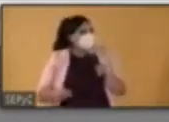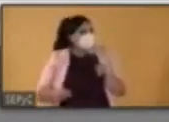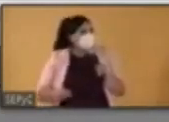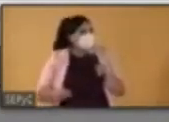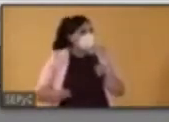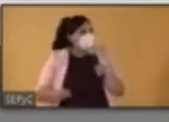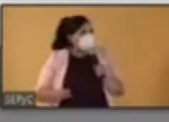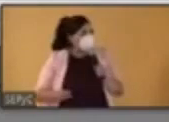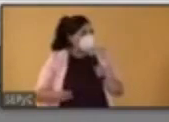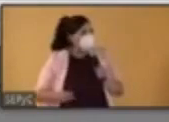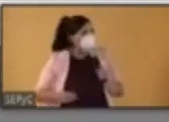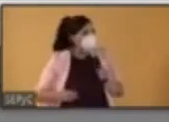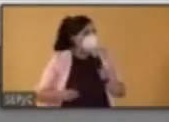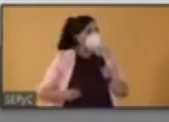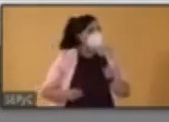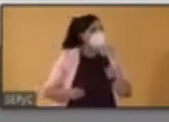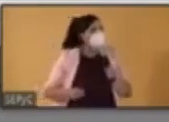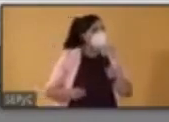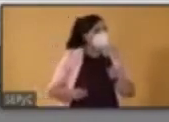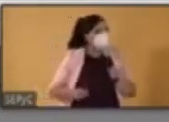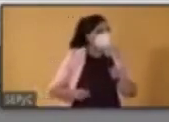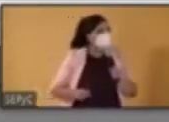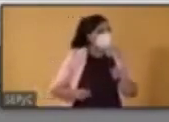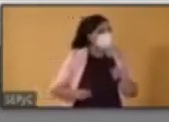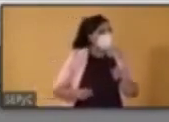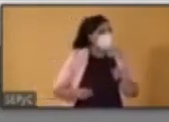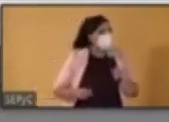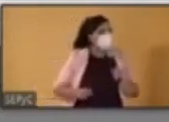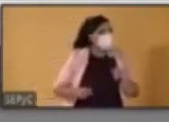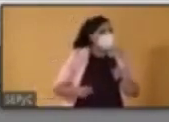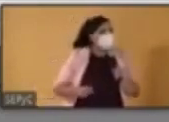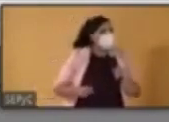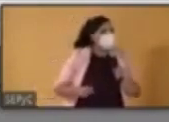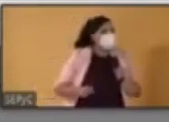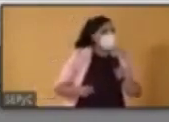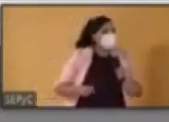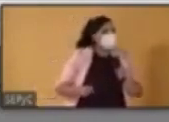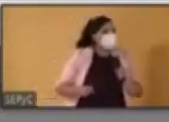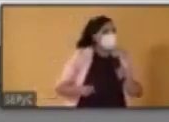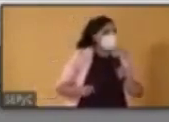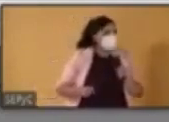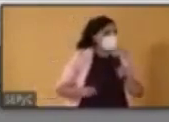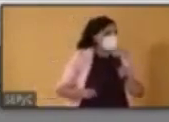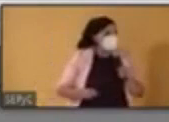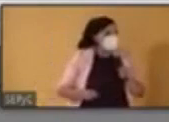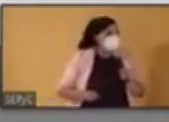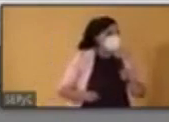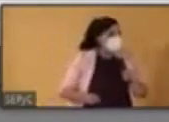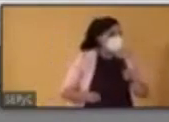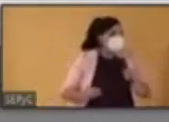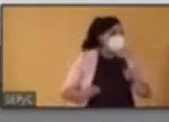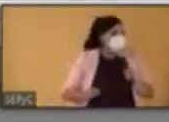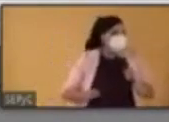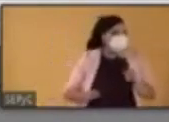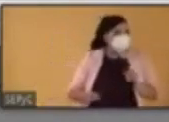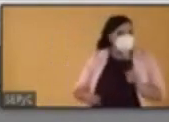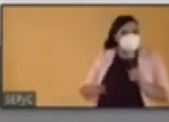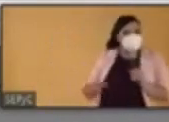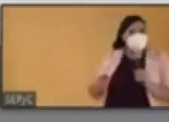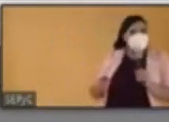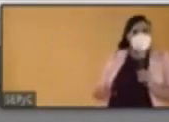siempre a la opción de aceptar y comenzamos a llenar la información. Nombre del ente público. En esta parte